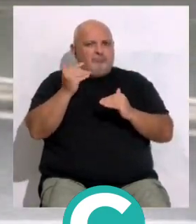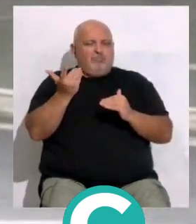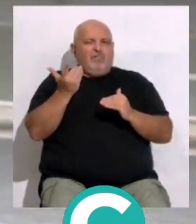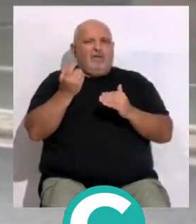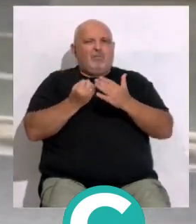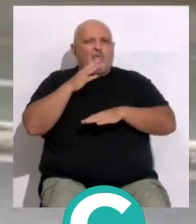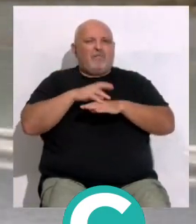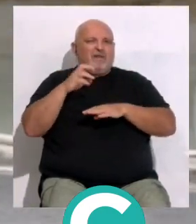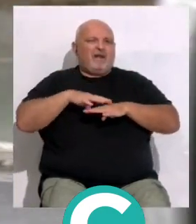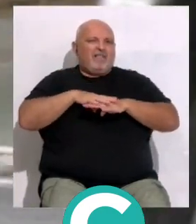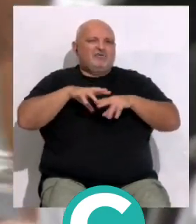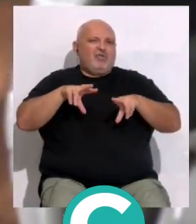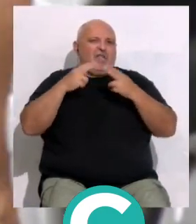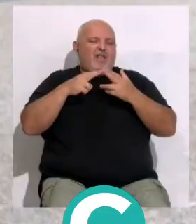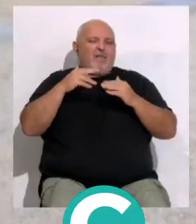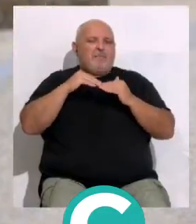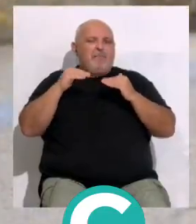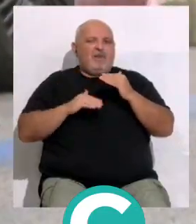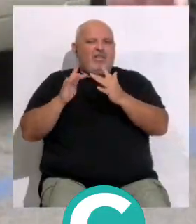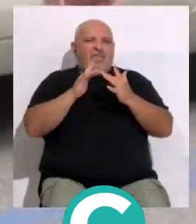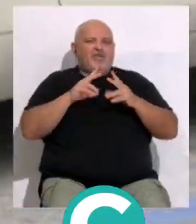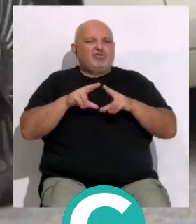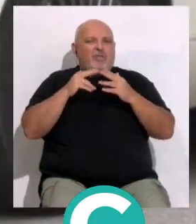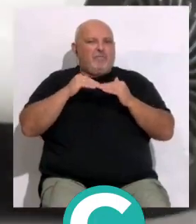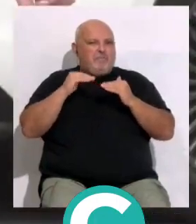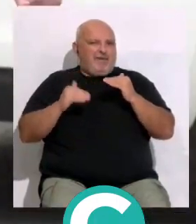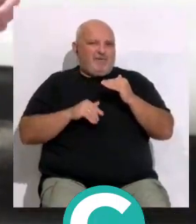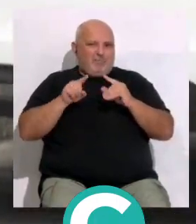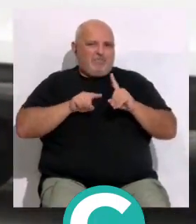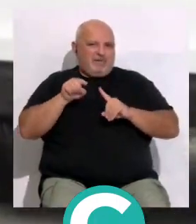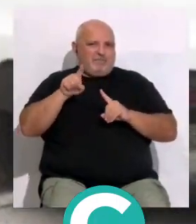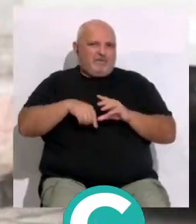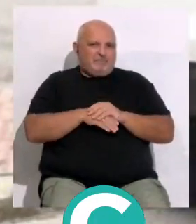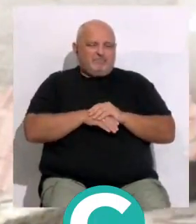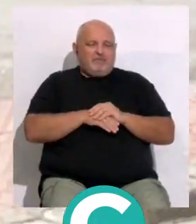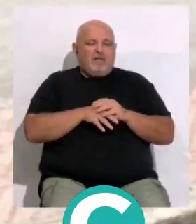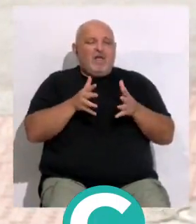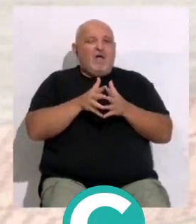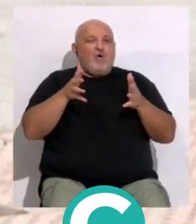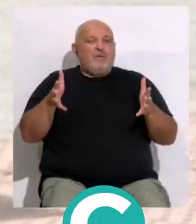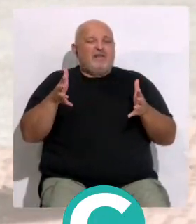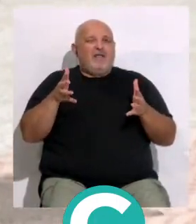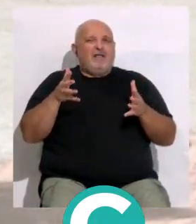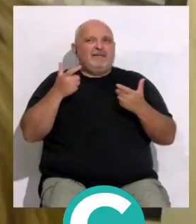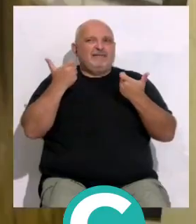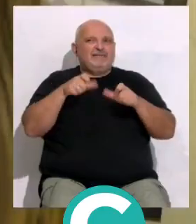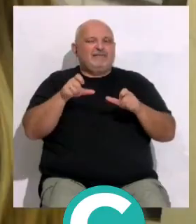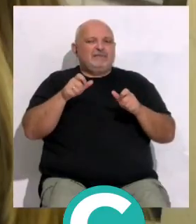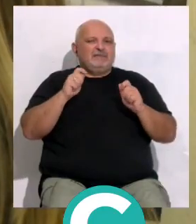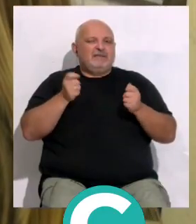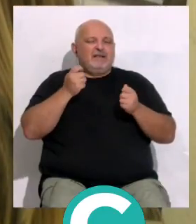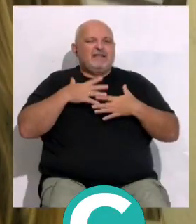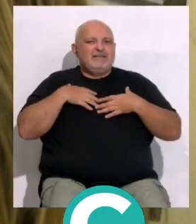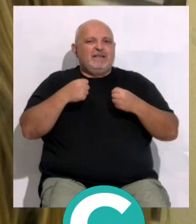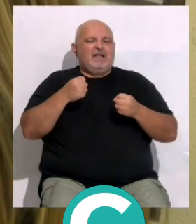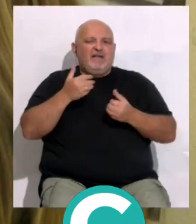por las redes sociales y una menor socialización física. Considera este profesional que el aumento de las acciones en promoción de la